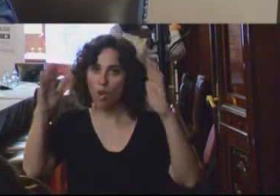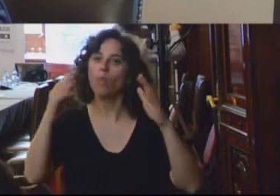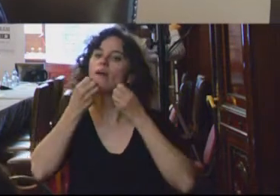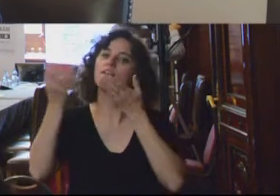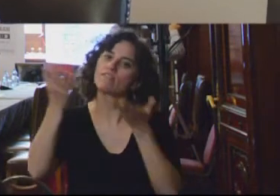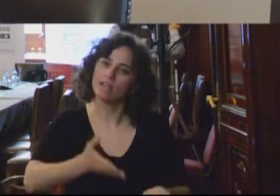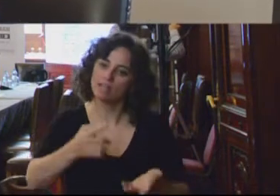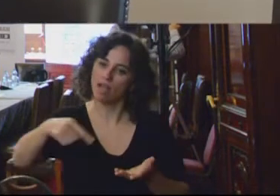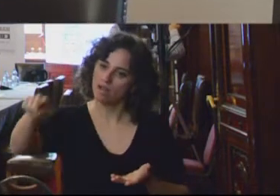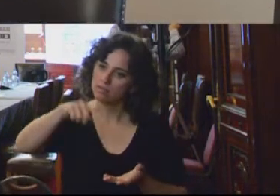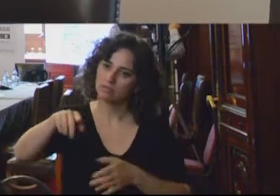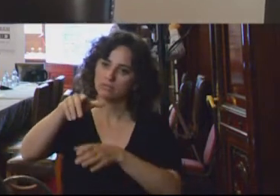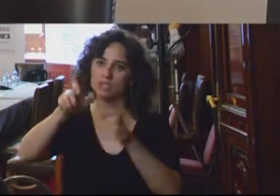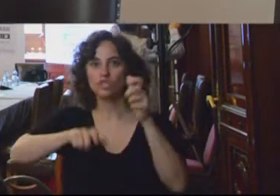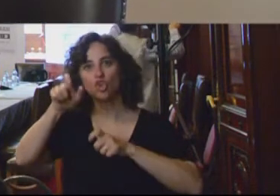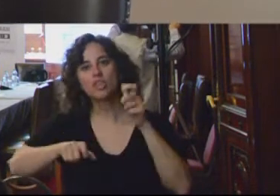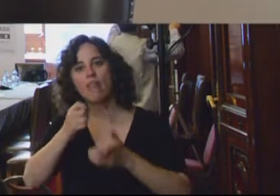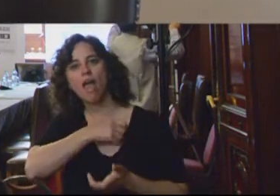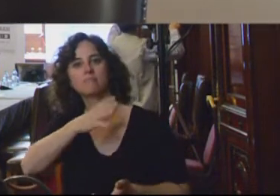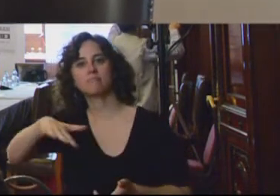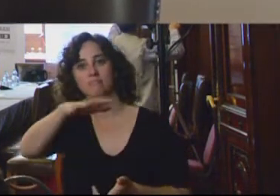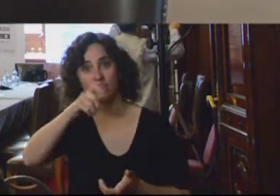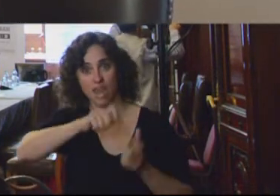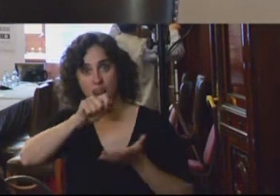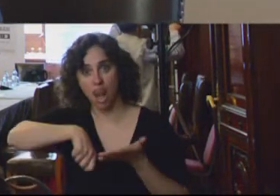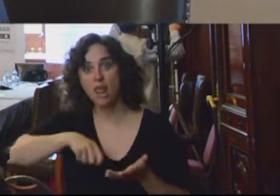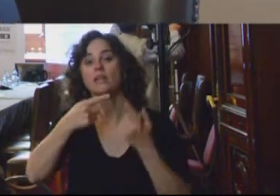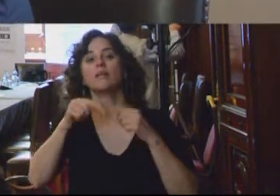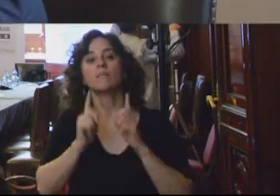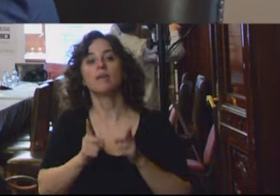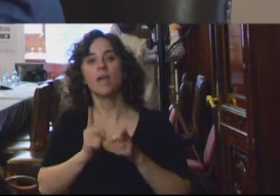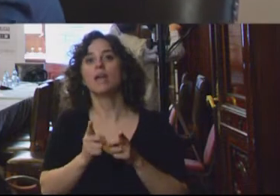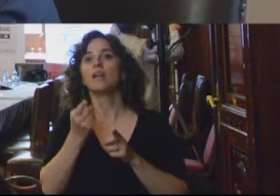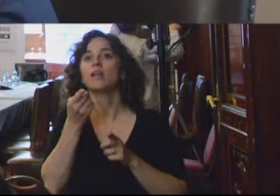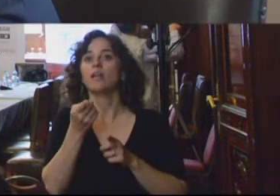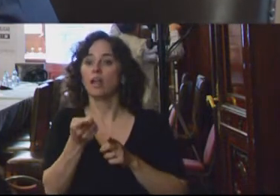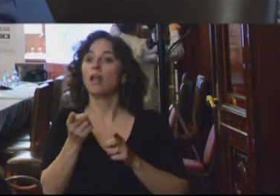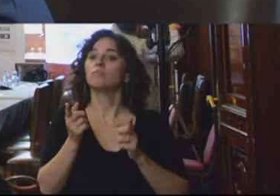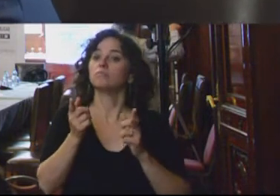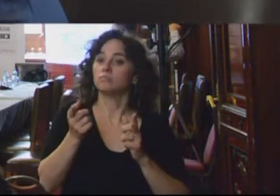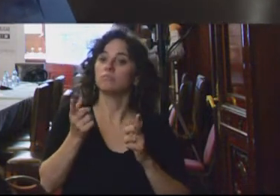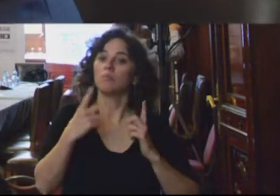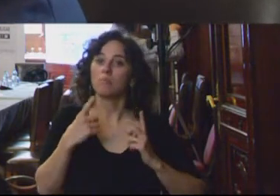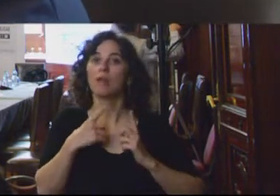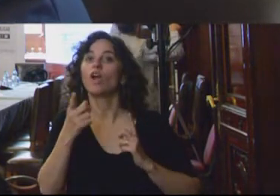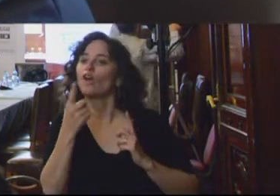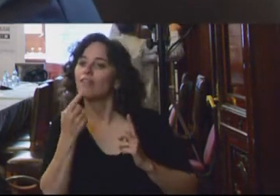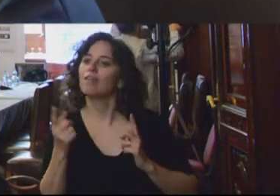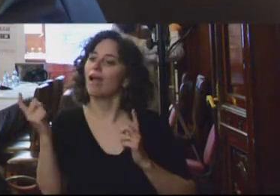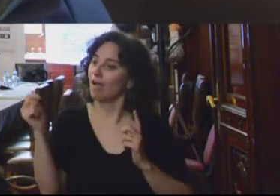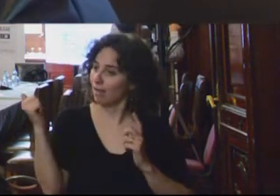a la delegación de la sociedad civil. También justamente esperábamos, como decía la